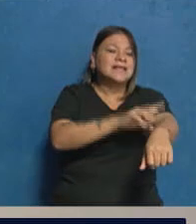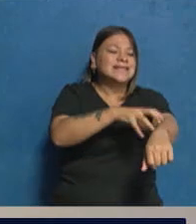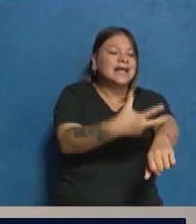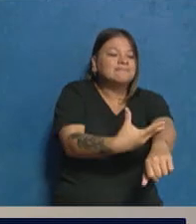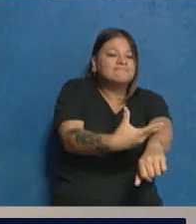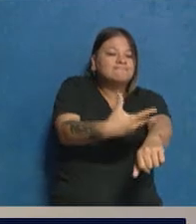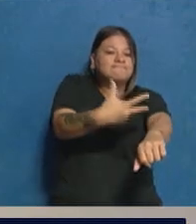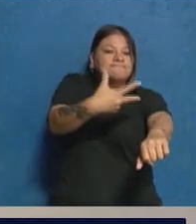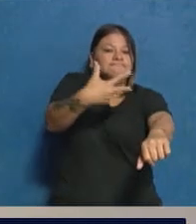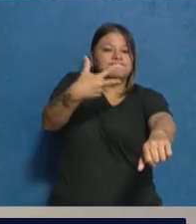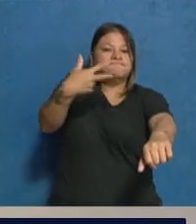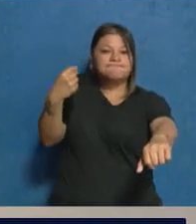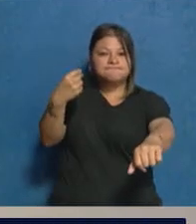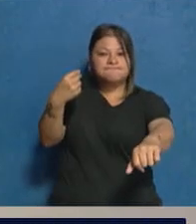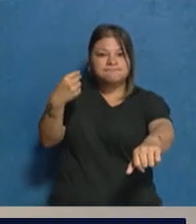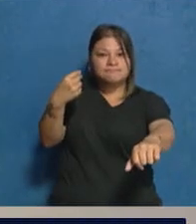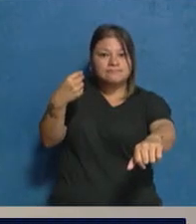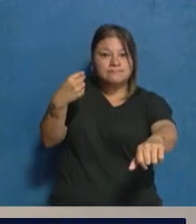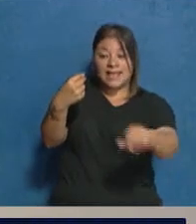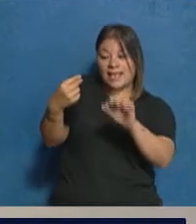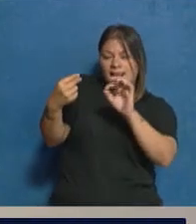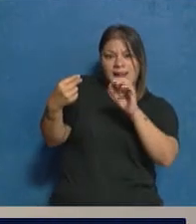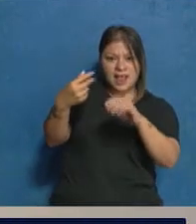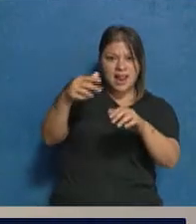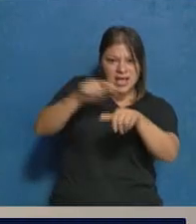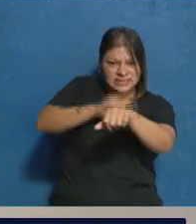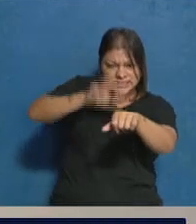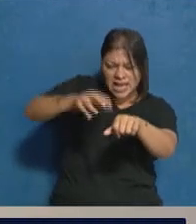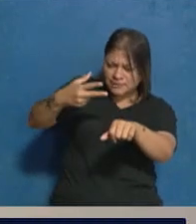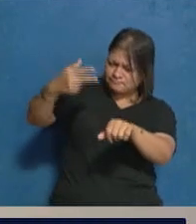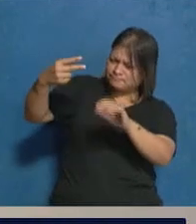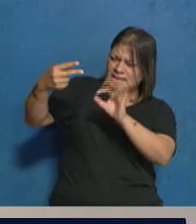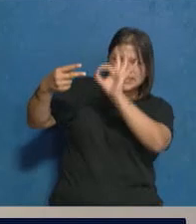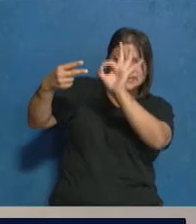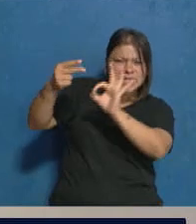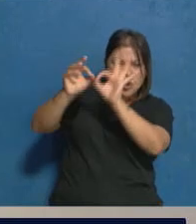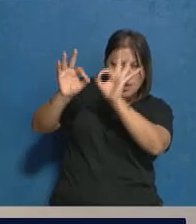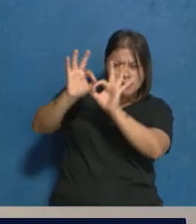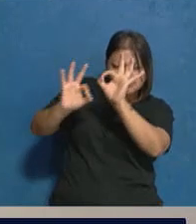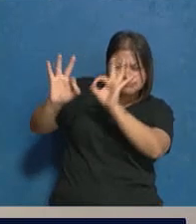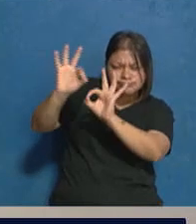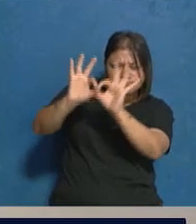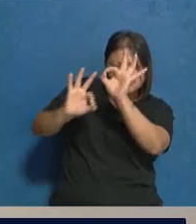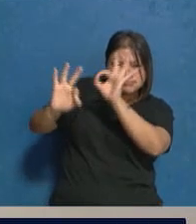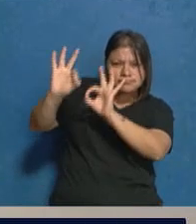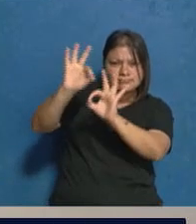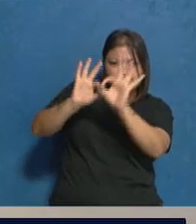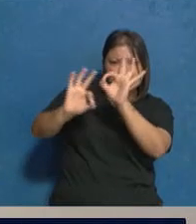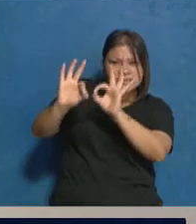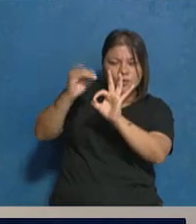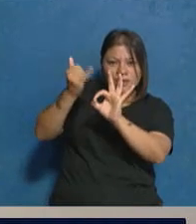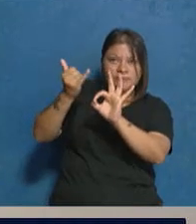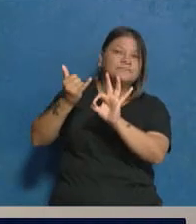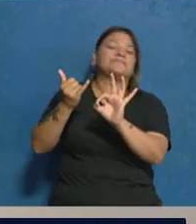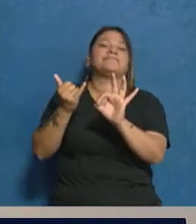de células que hay circulando en la sangre del paciente y los que no son pacientes también, que se llama célula dendrítica. Y el